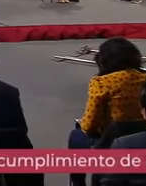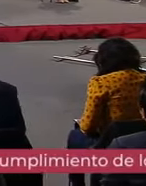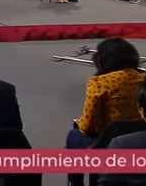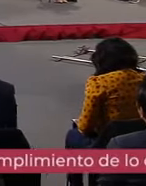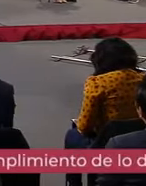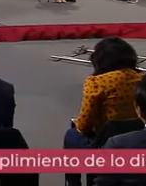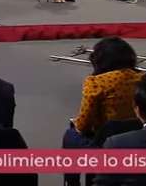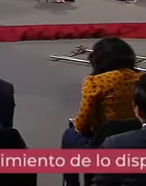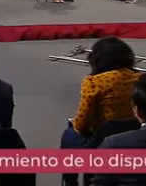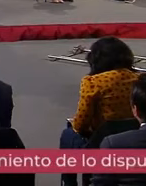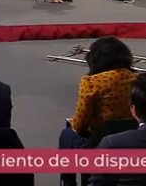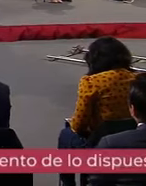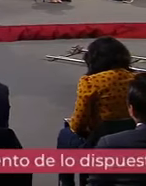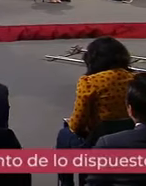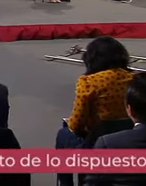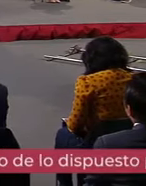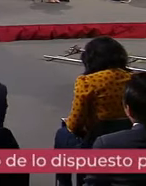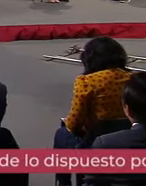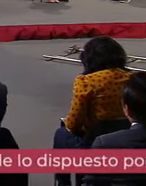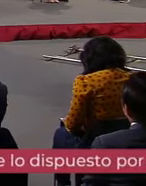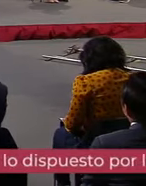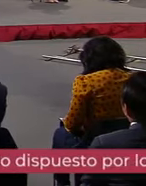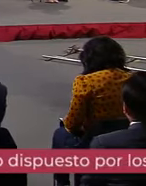Entonces, ¿por qué mencioné